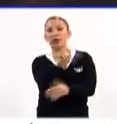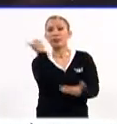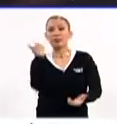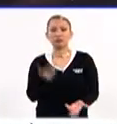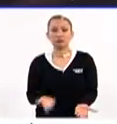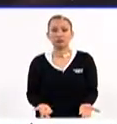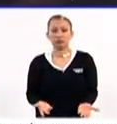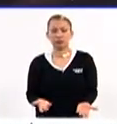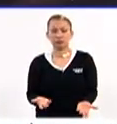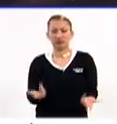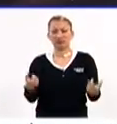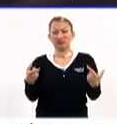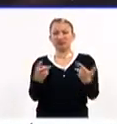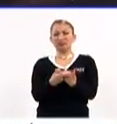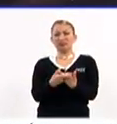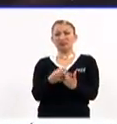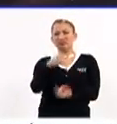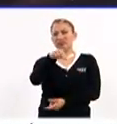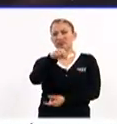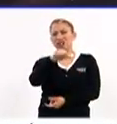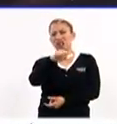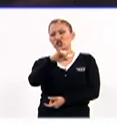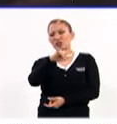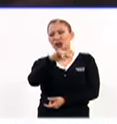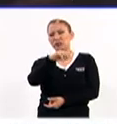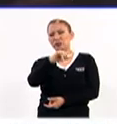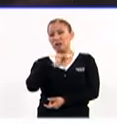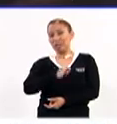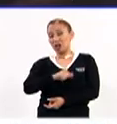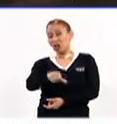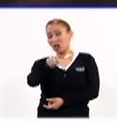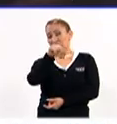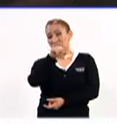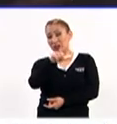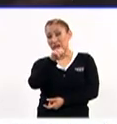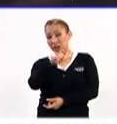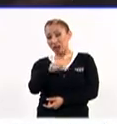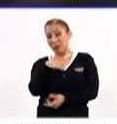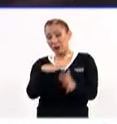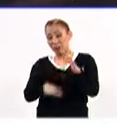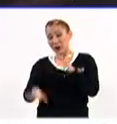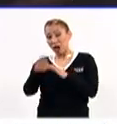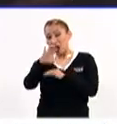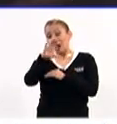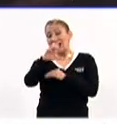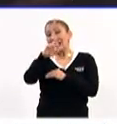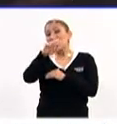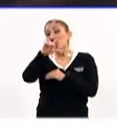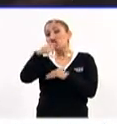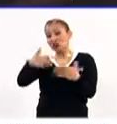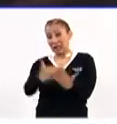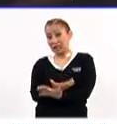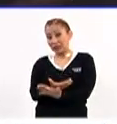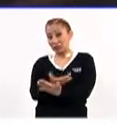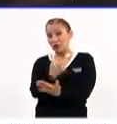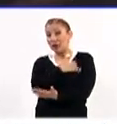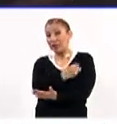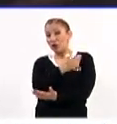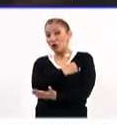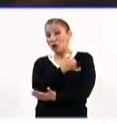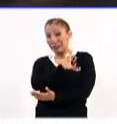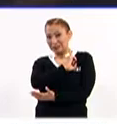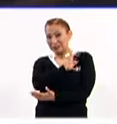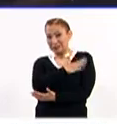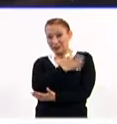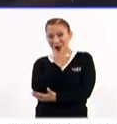derrotados. Entonces, para el nacionalismo mexicano del siglo XVI, que es un nacionalismo fundado por criollos descendientes de españoles, es